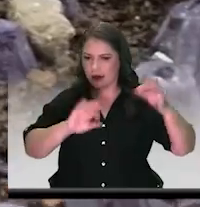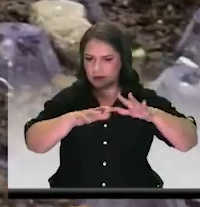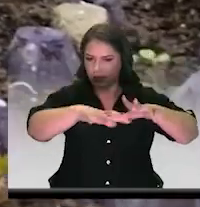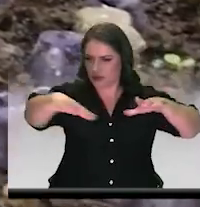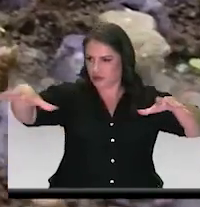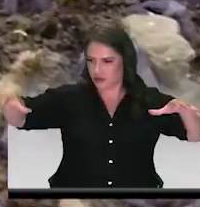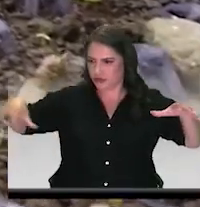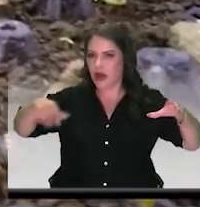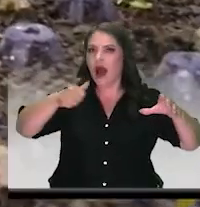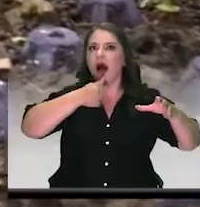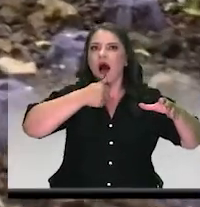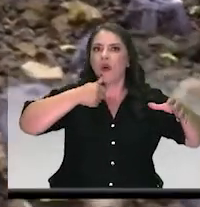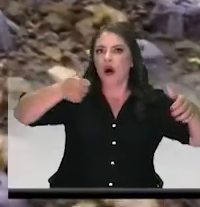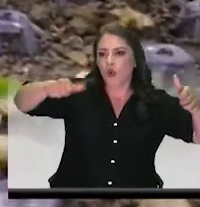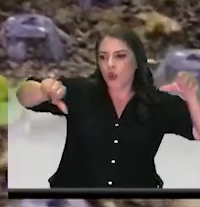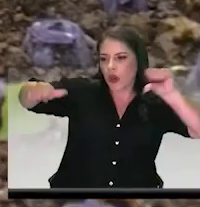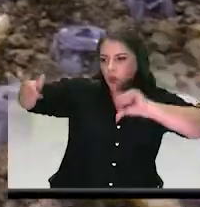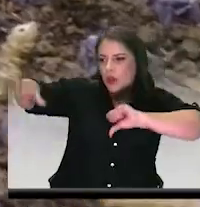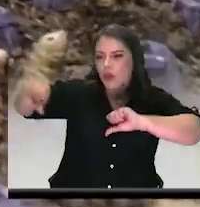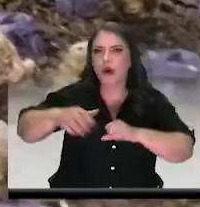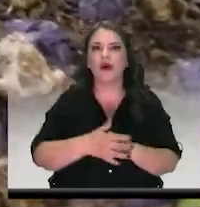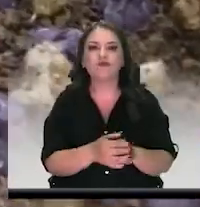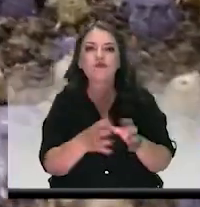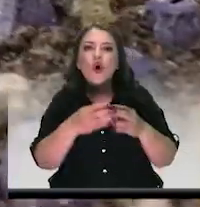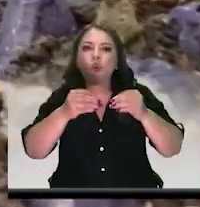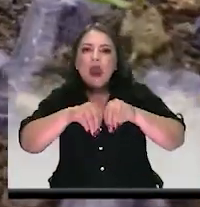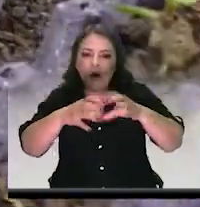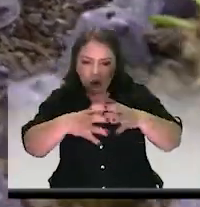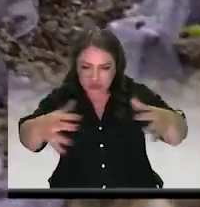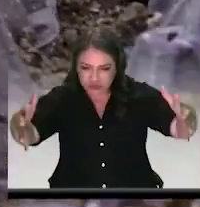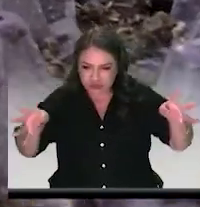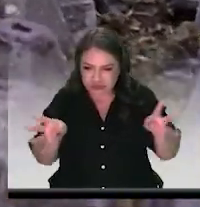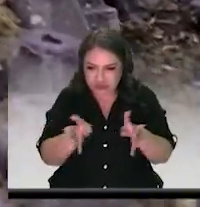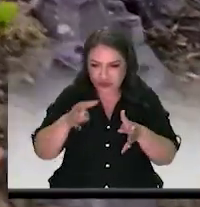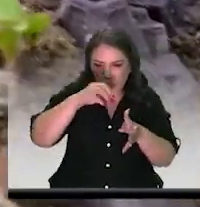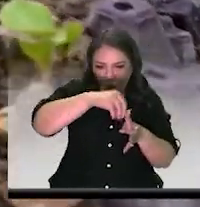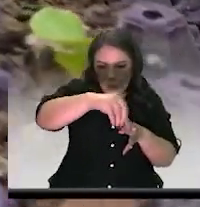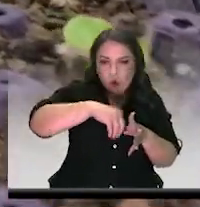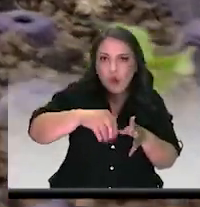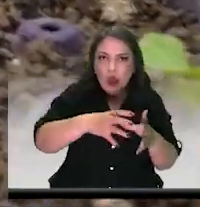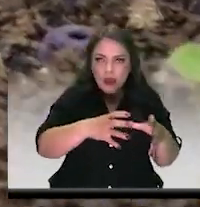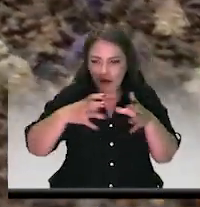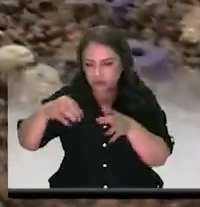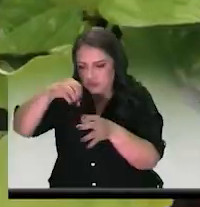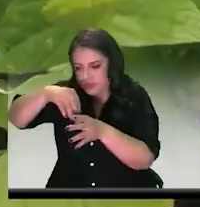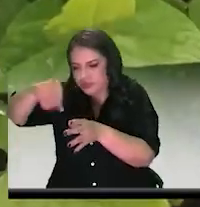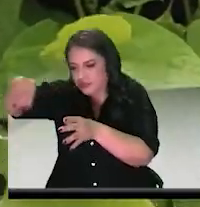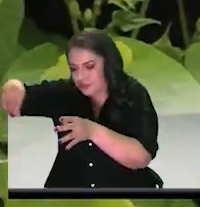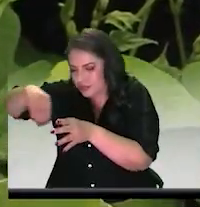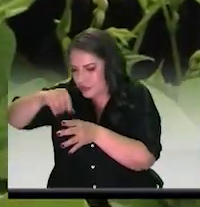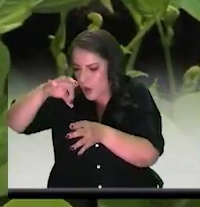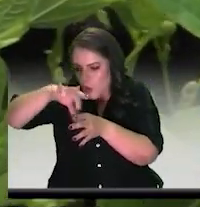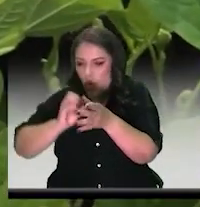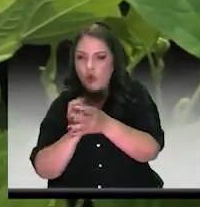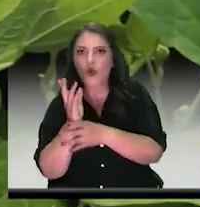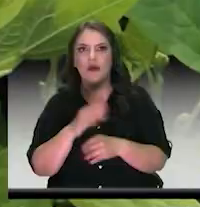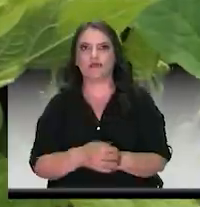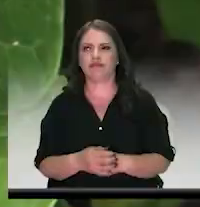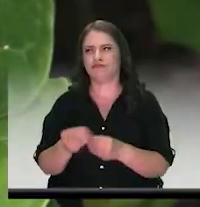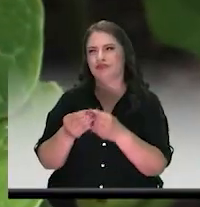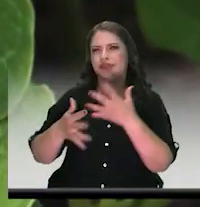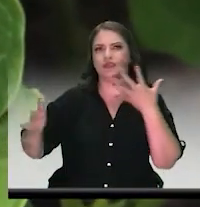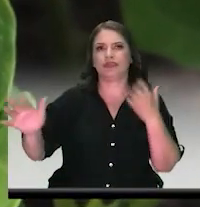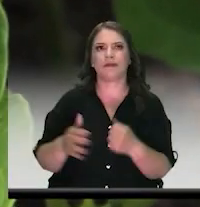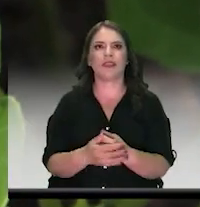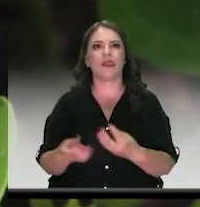canastillas puestas con la huerta y otras cosas más. Nos enseñó a ser más dedicados, a que todo lo que vayamos a